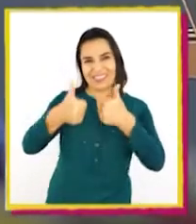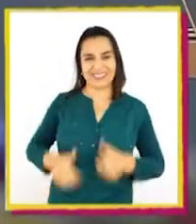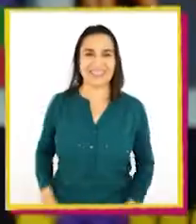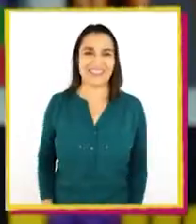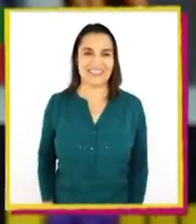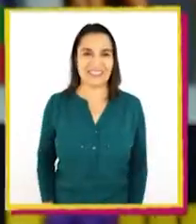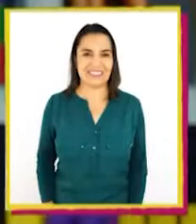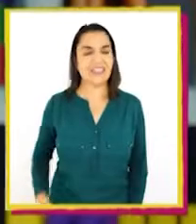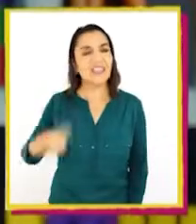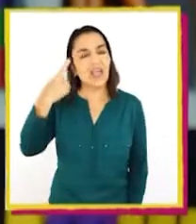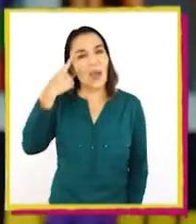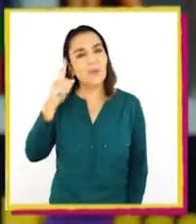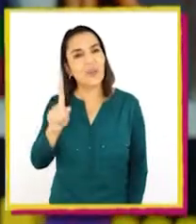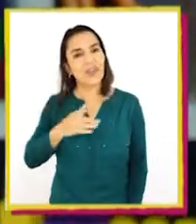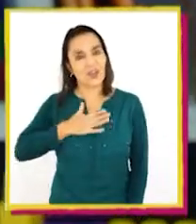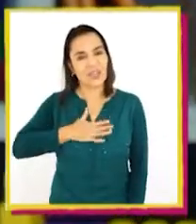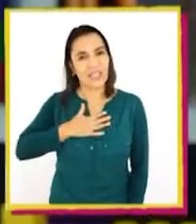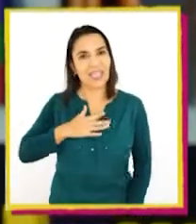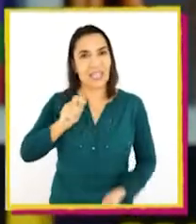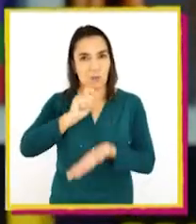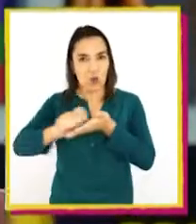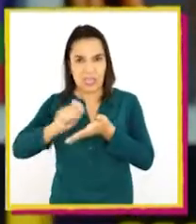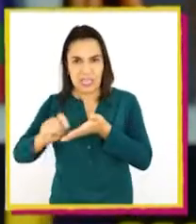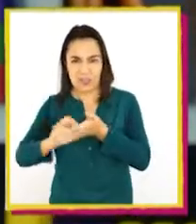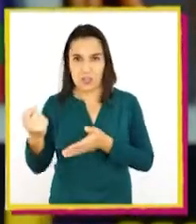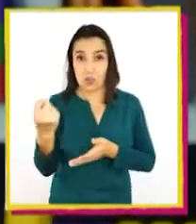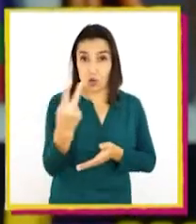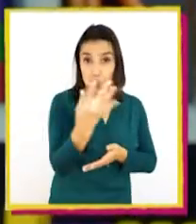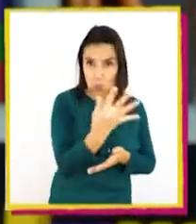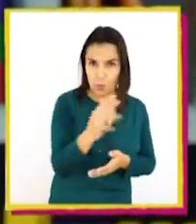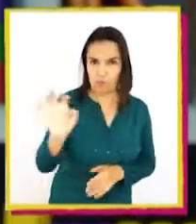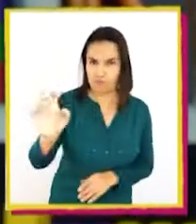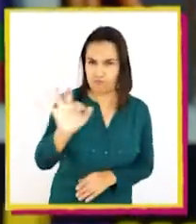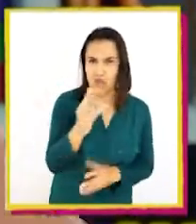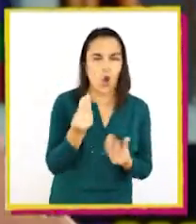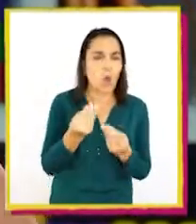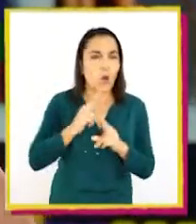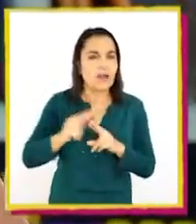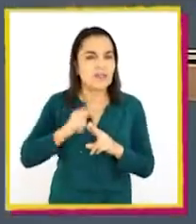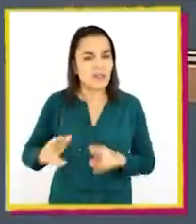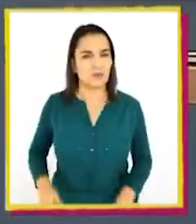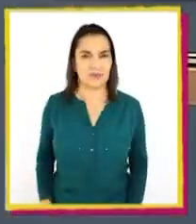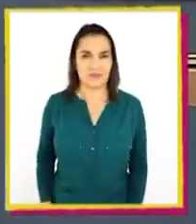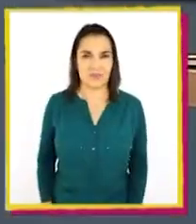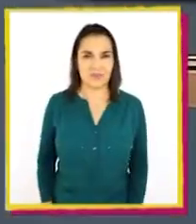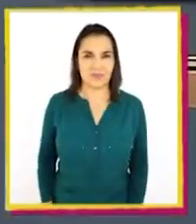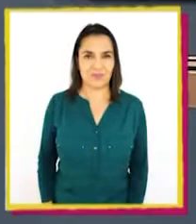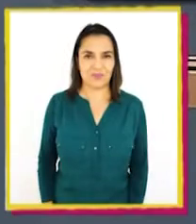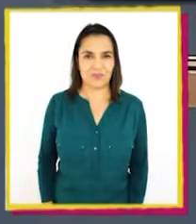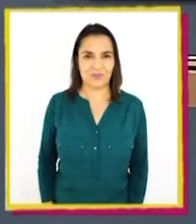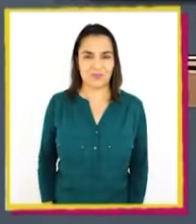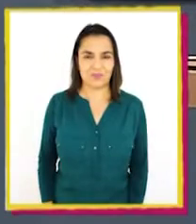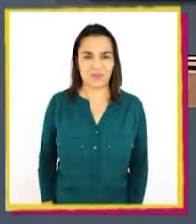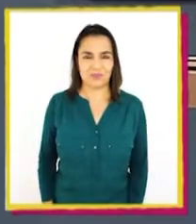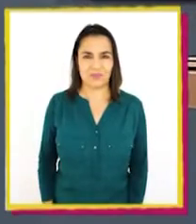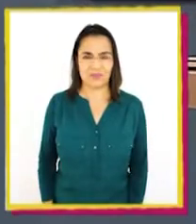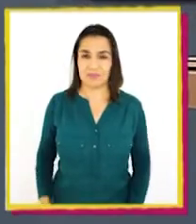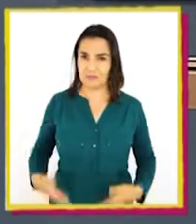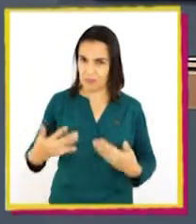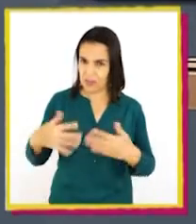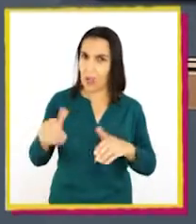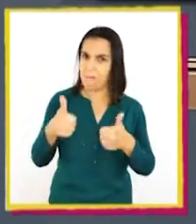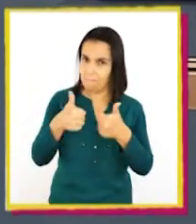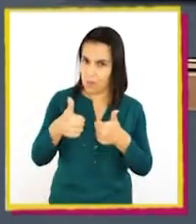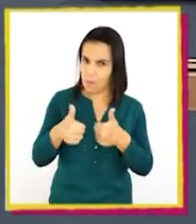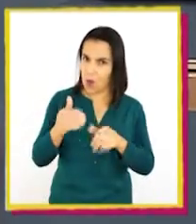bien. Pero si queremos escribir nuestro gran número con letras, ¿cómo lo hacemos? ¿Está bien como lo escribimos